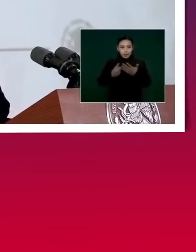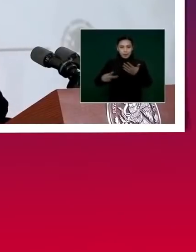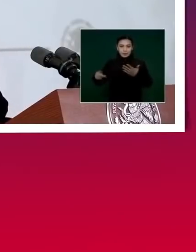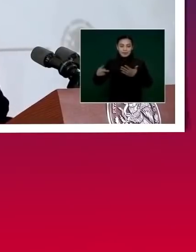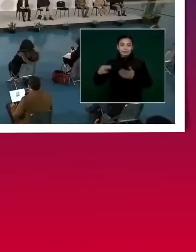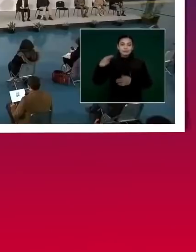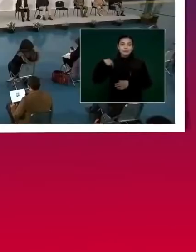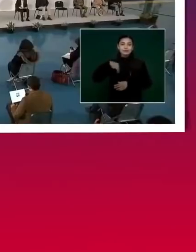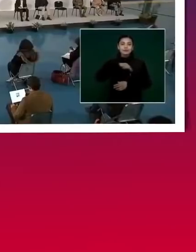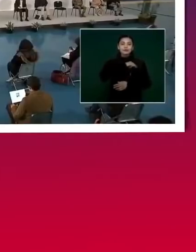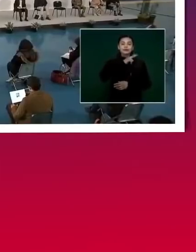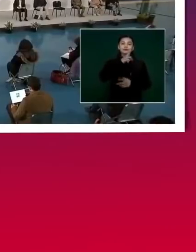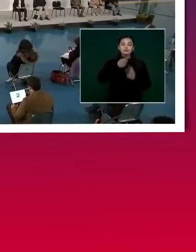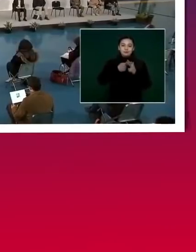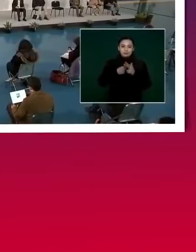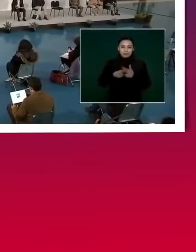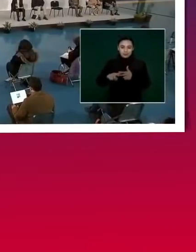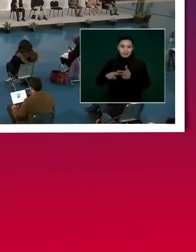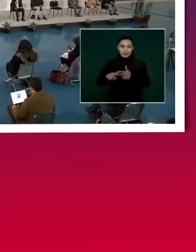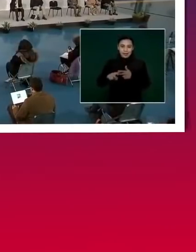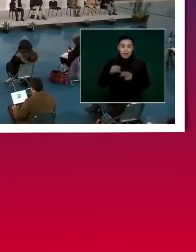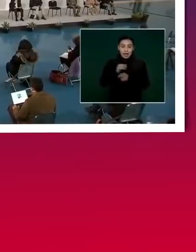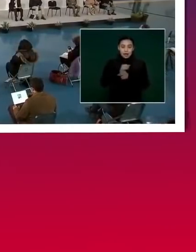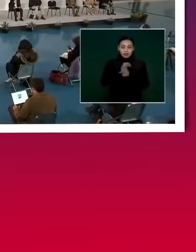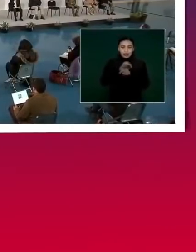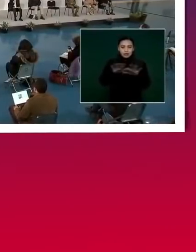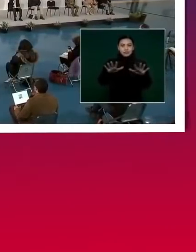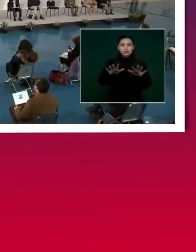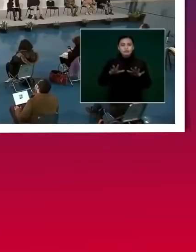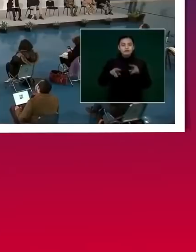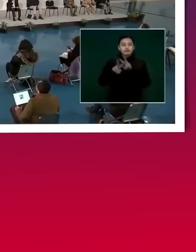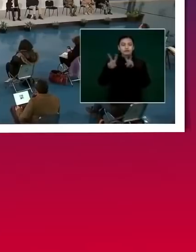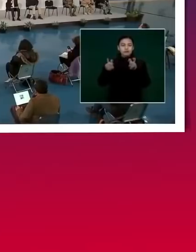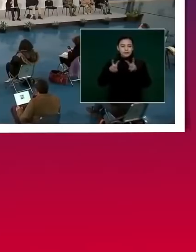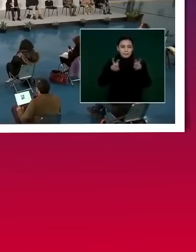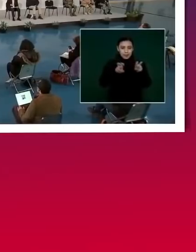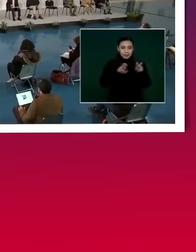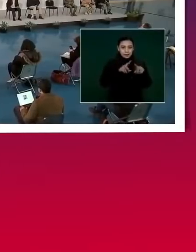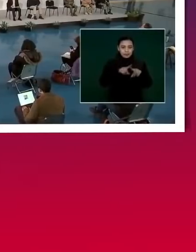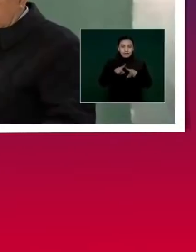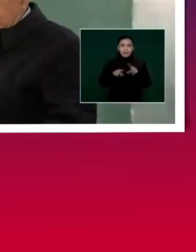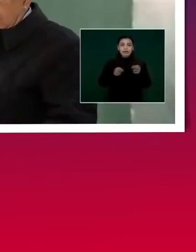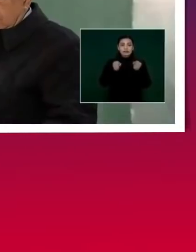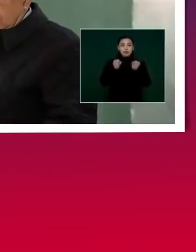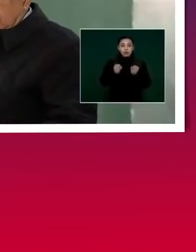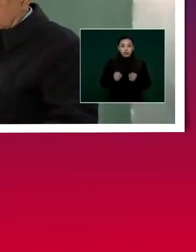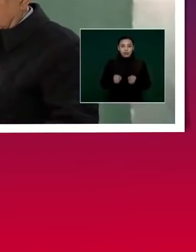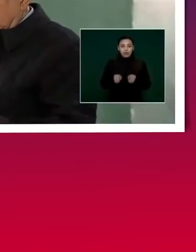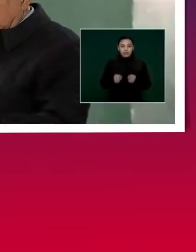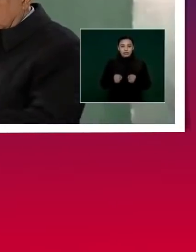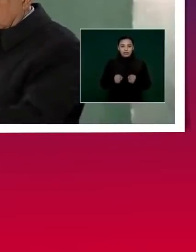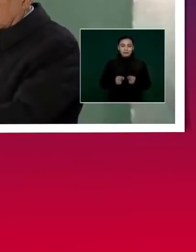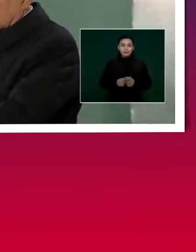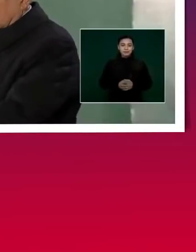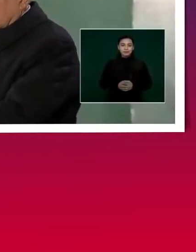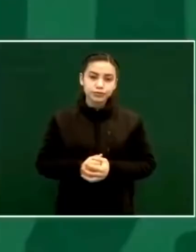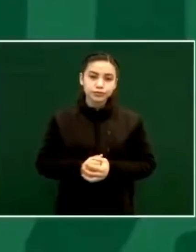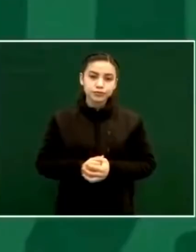de España en el que pide respeto para empresas y sus instituciones, bueno, contestó con estas